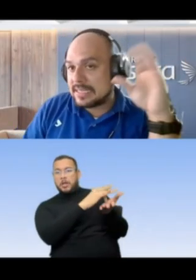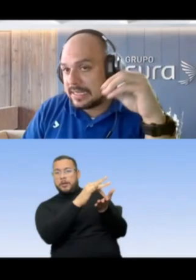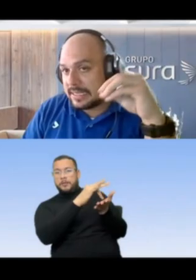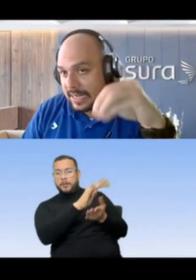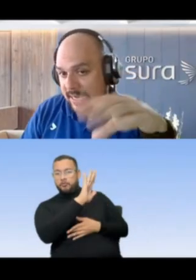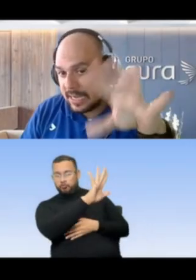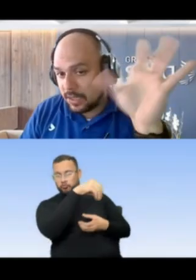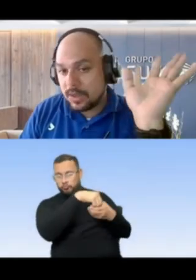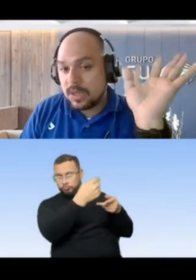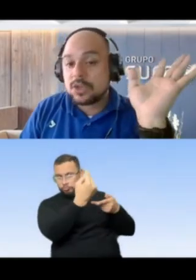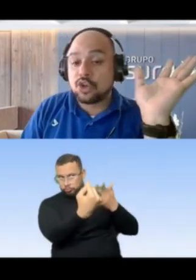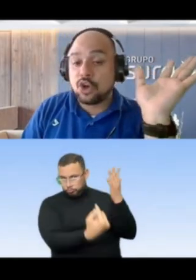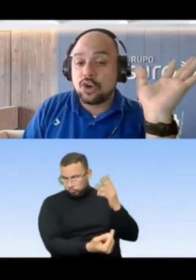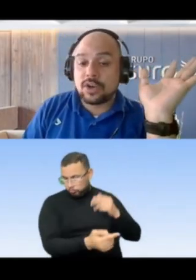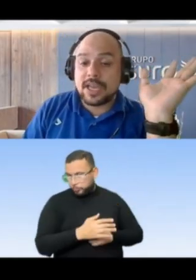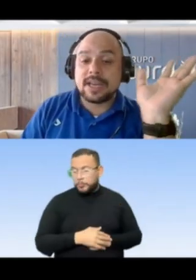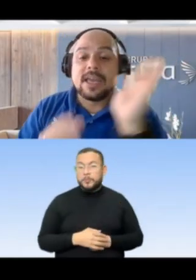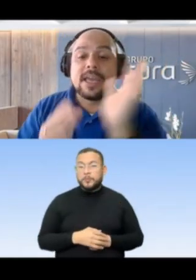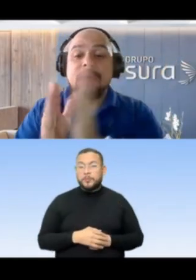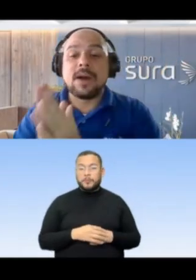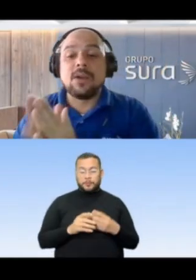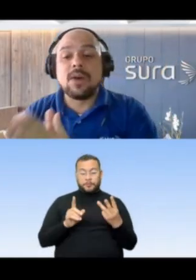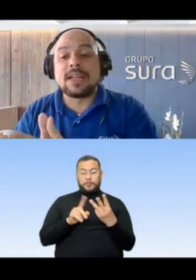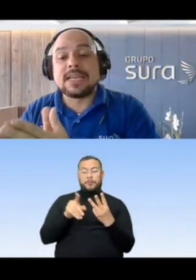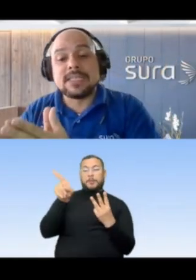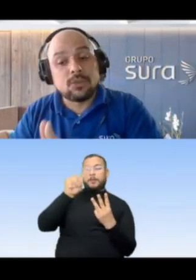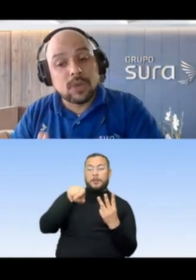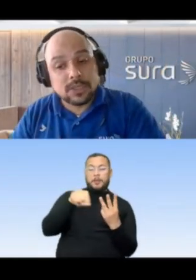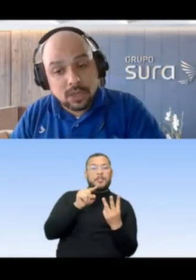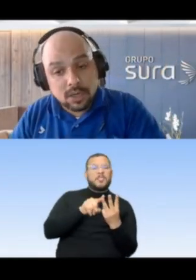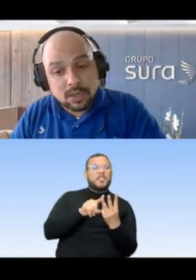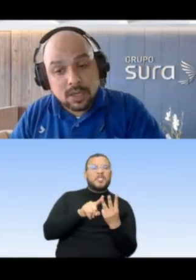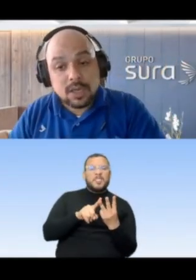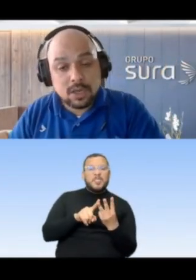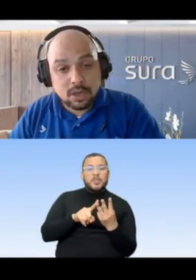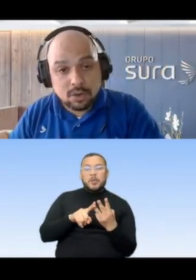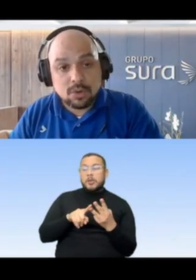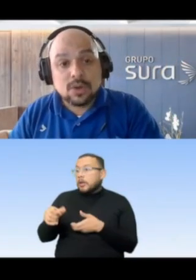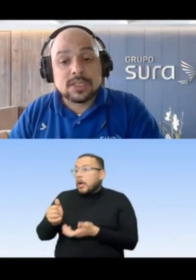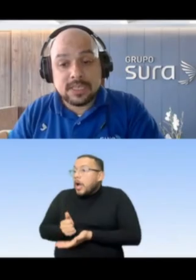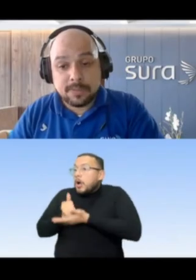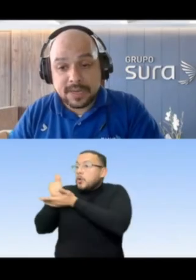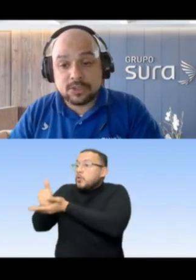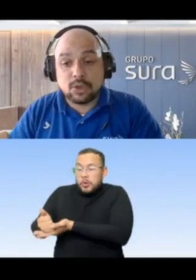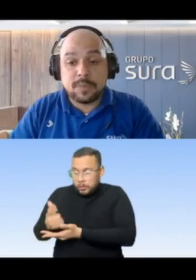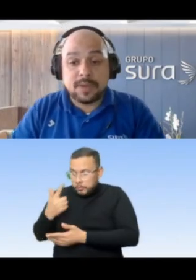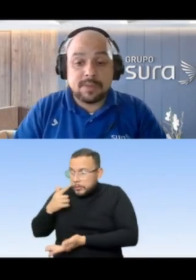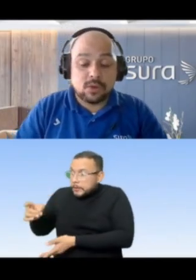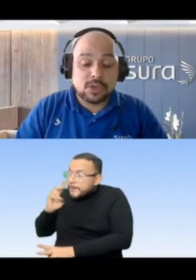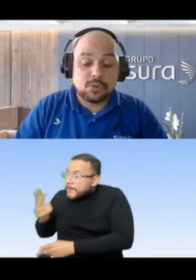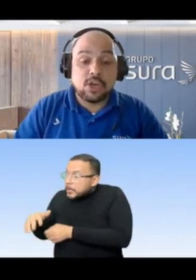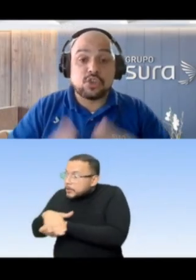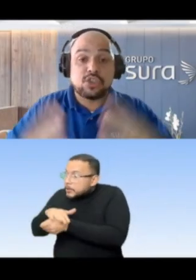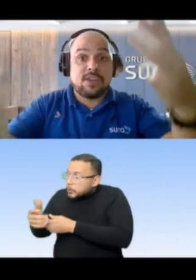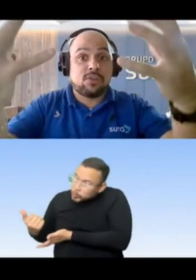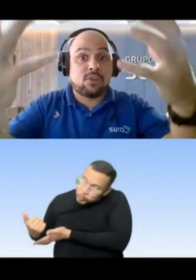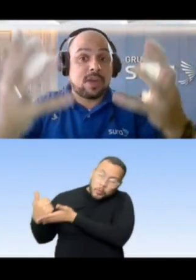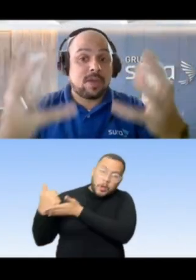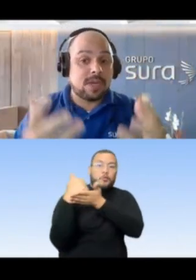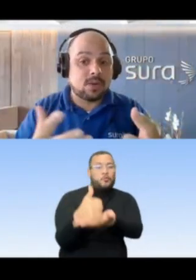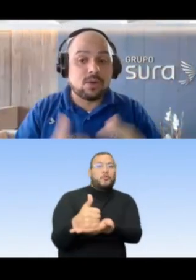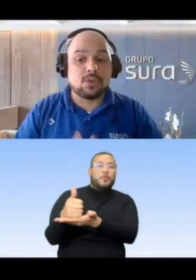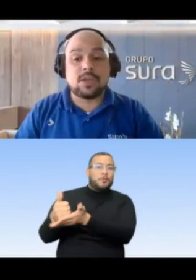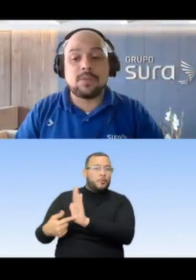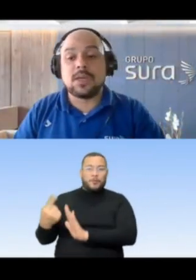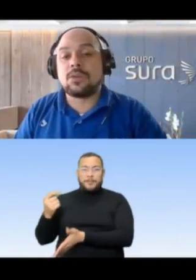unidades de emergencia si es requerido. Socorrer, evaluar la situación y ojo, si presto primeros auxilios